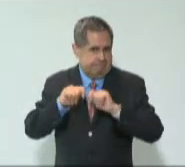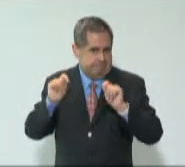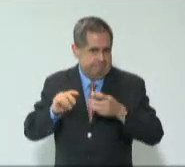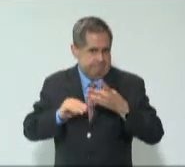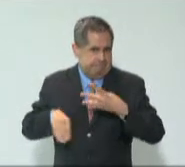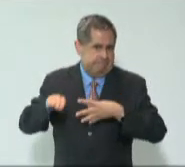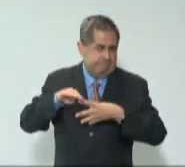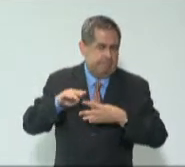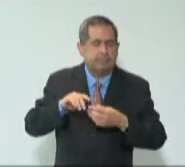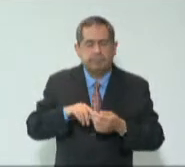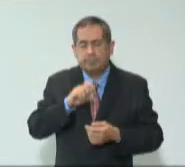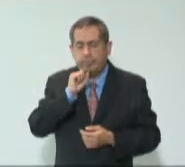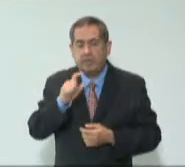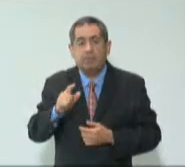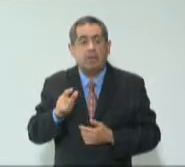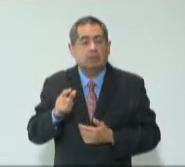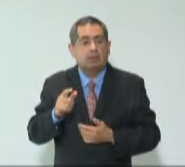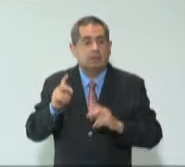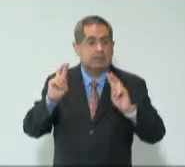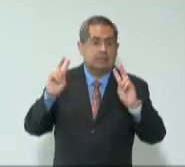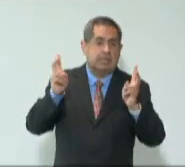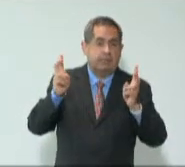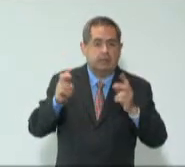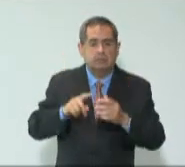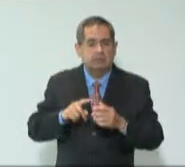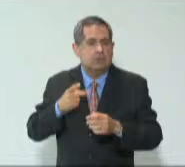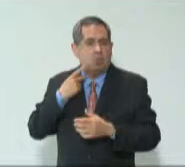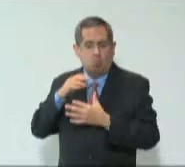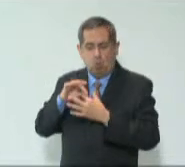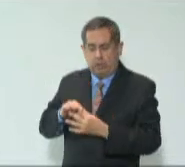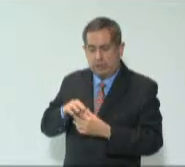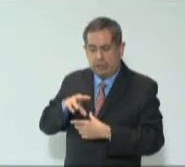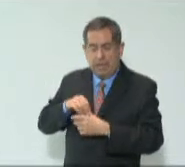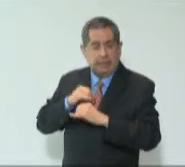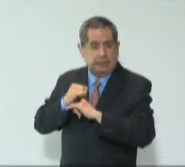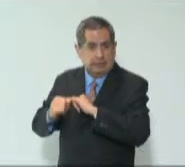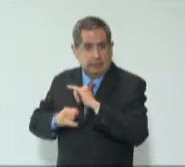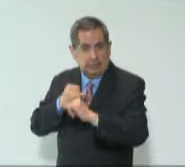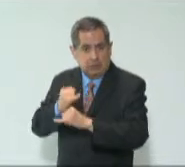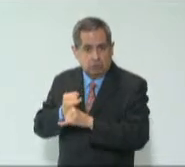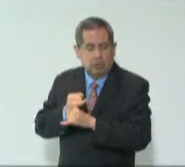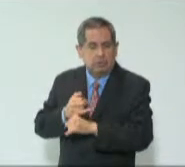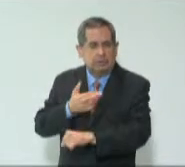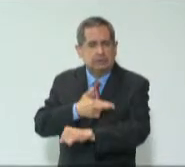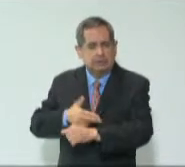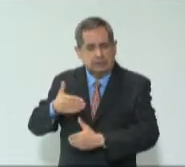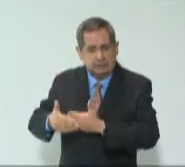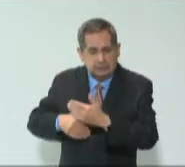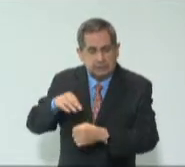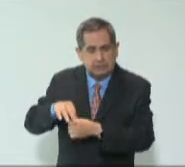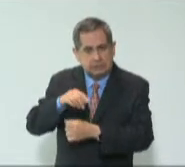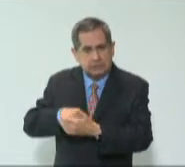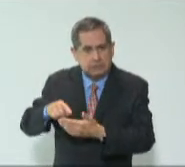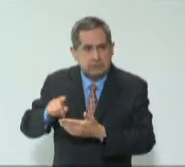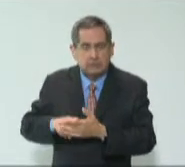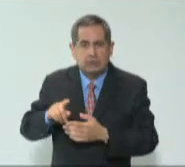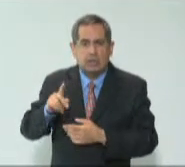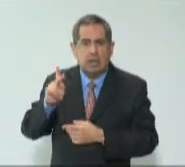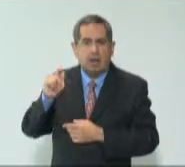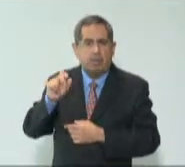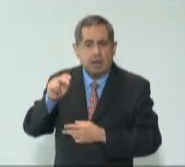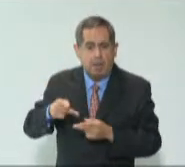se ha esp especializado en temas de política internacional procesos electorales estrategia